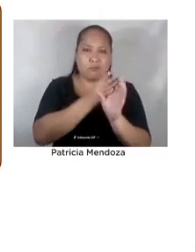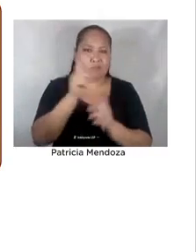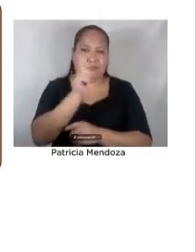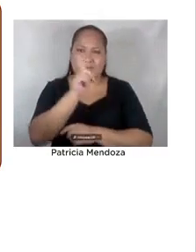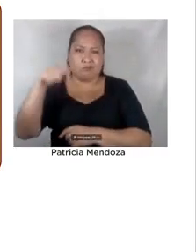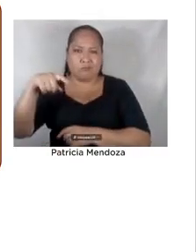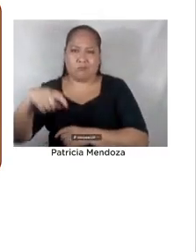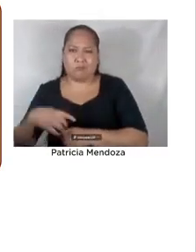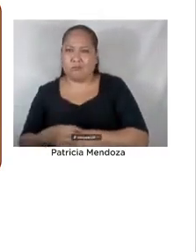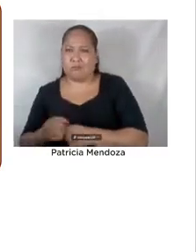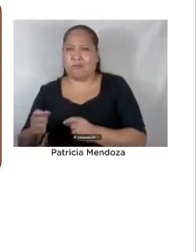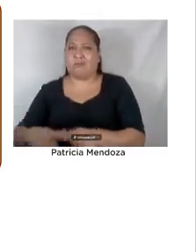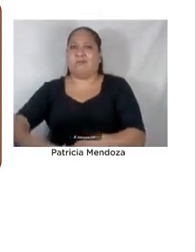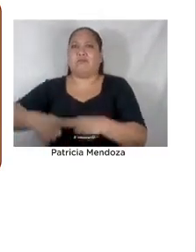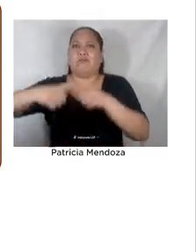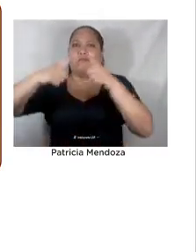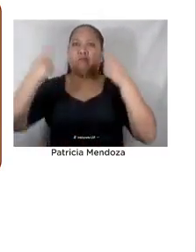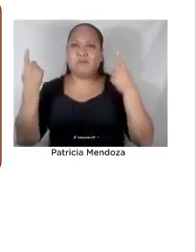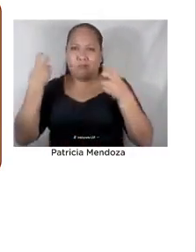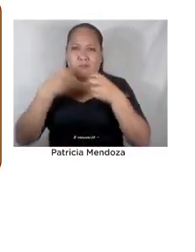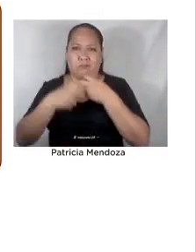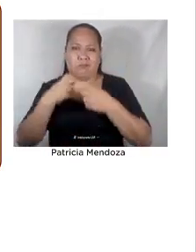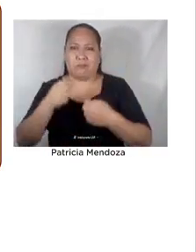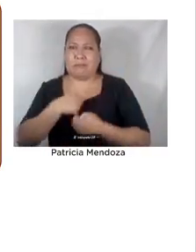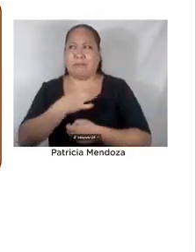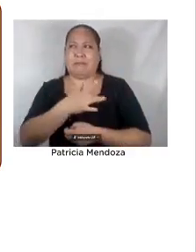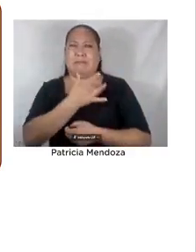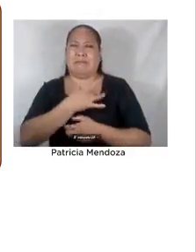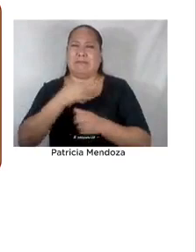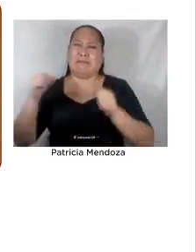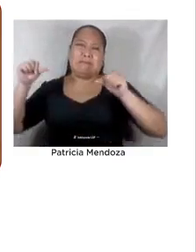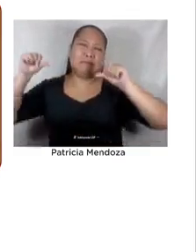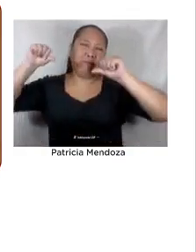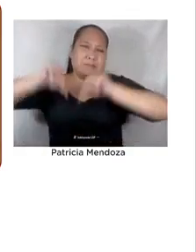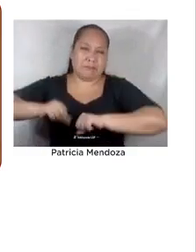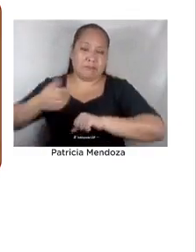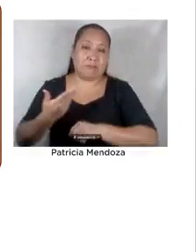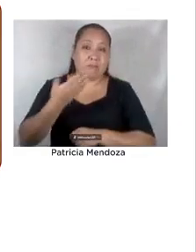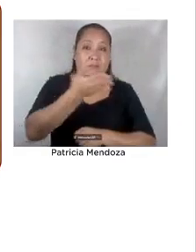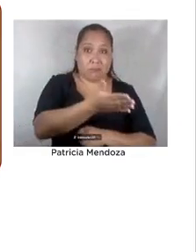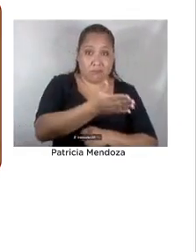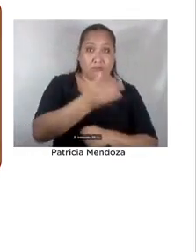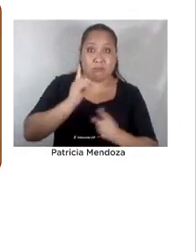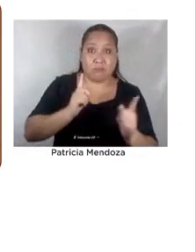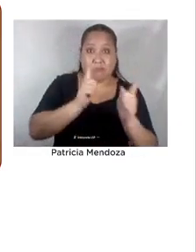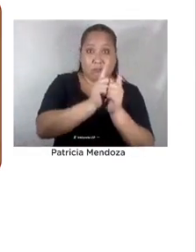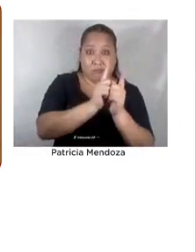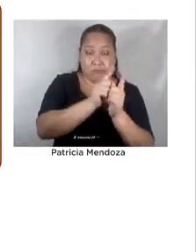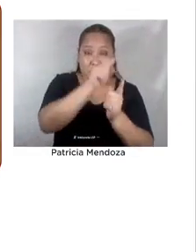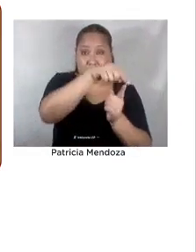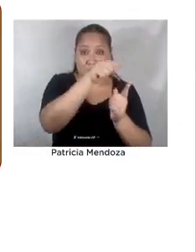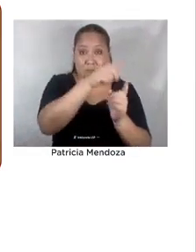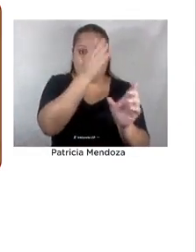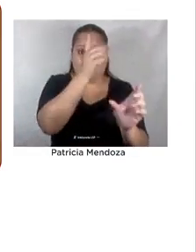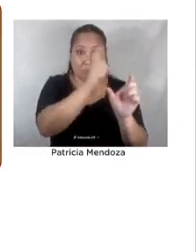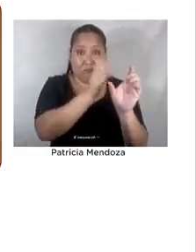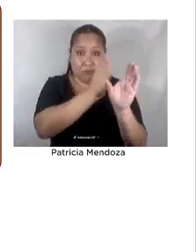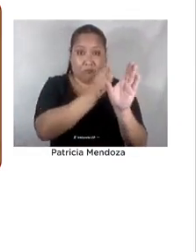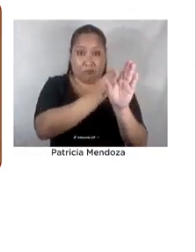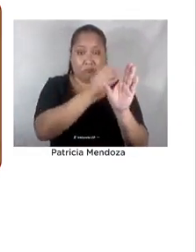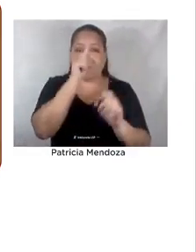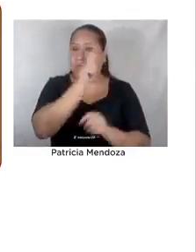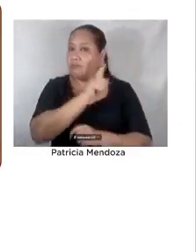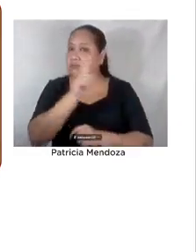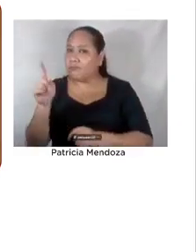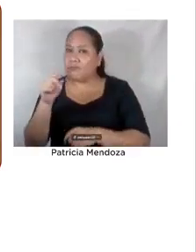situación crítica o sentirnos realmente muy mal para ir al psicólogo, ir a la psicóloga, ¿no? Es un espacio que nos damos